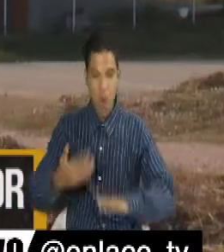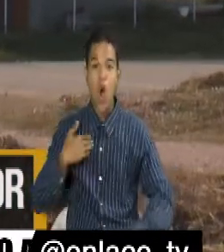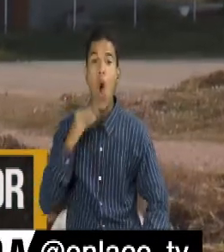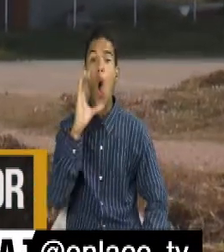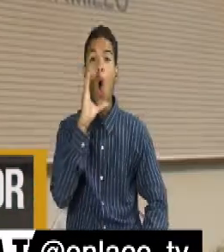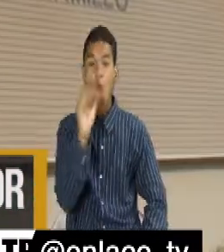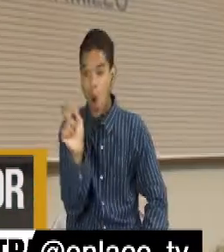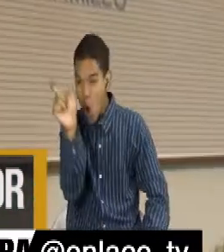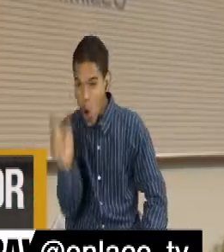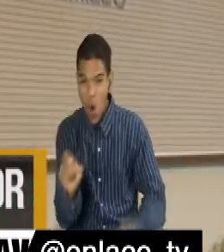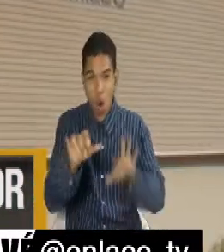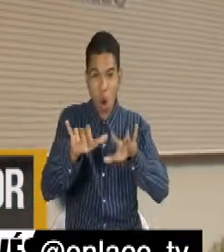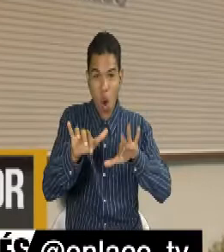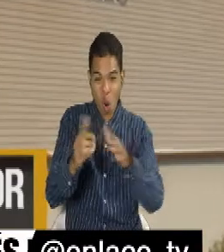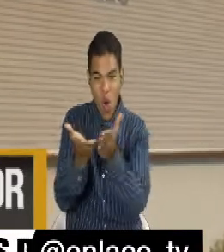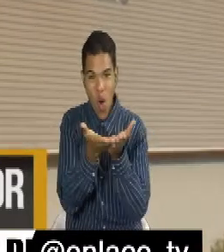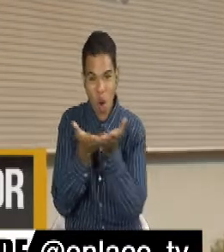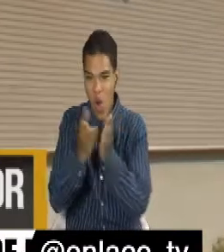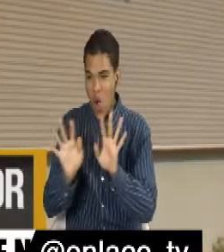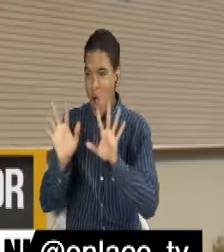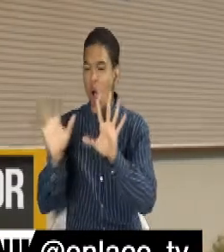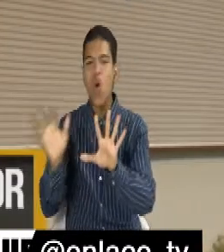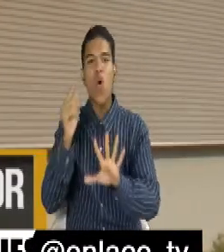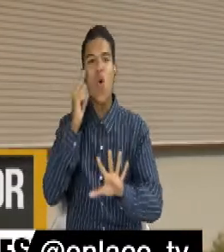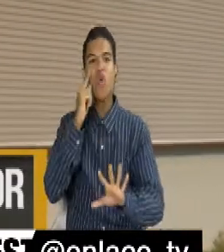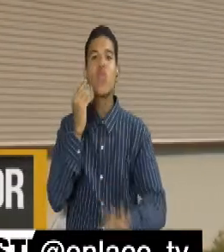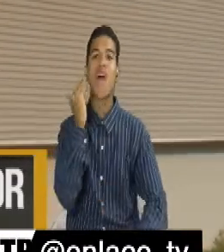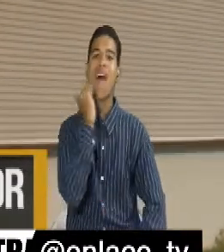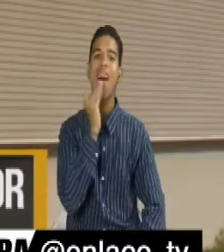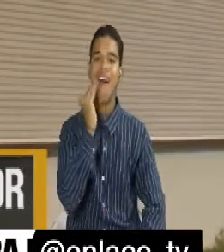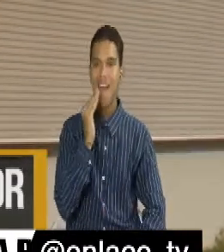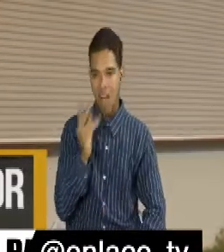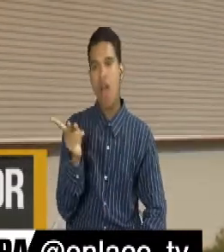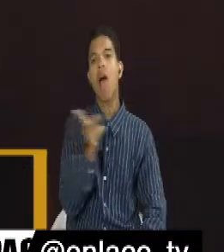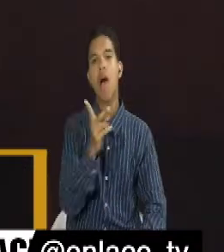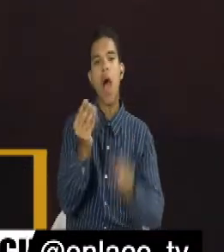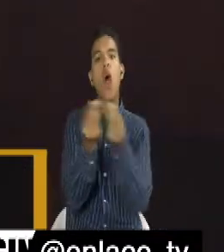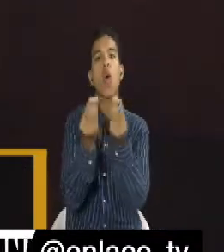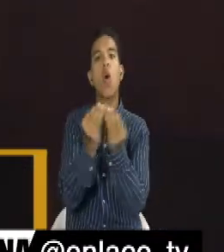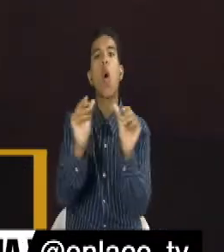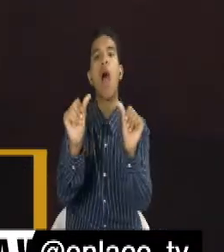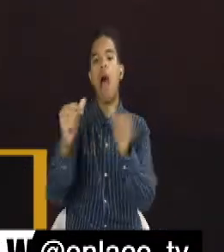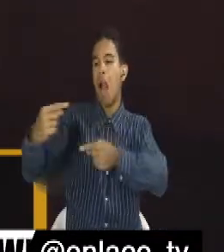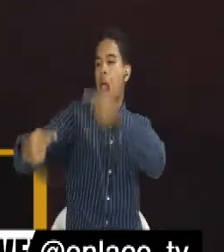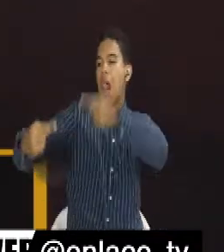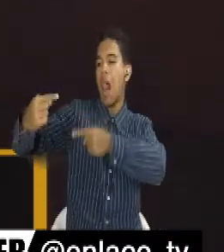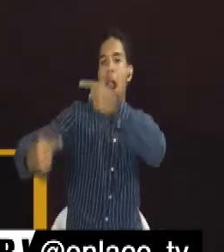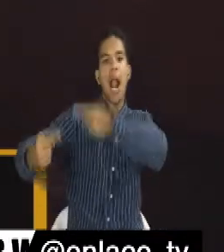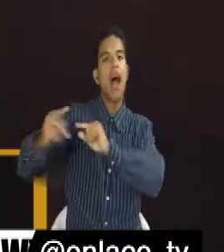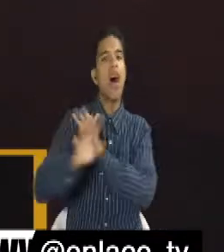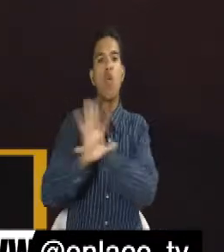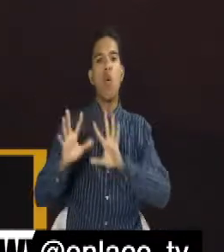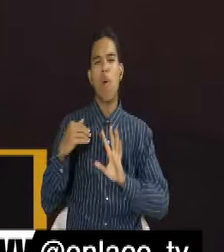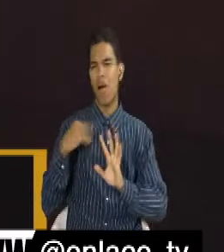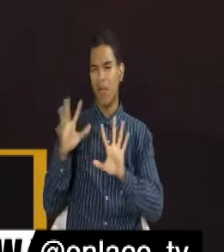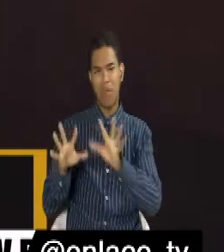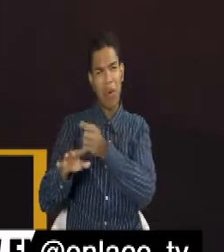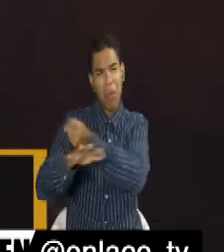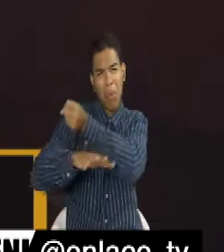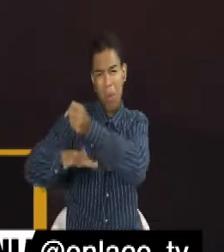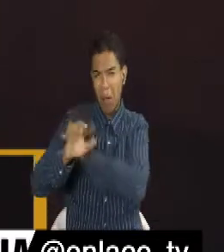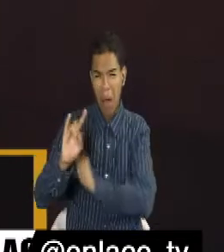un llamado de atención por una discusión que la menor tuvo con una compañera. La madre de familia al